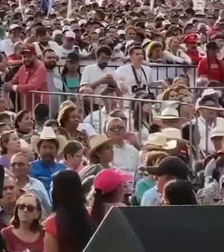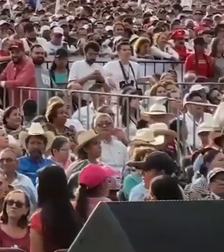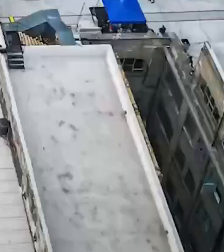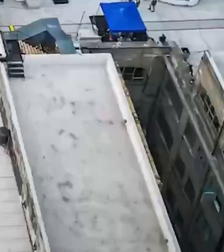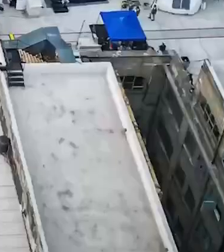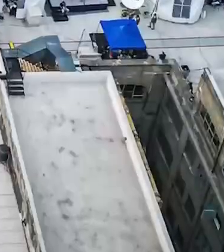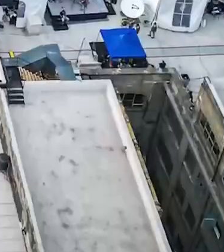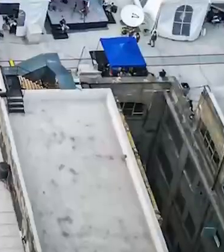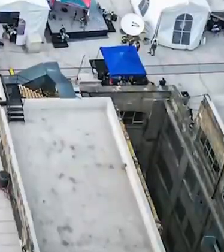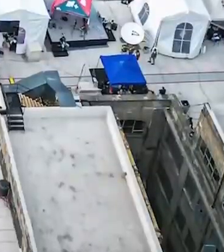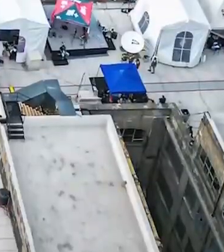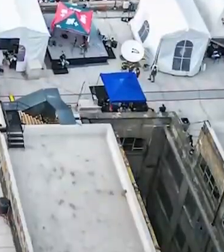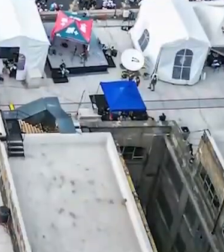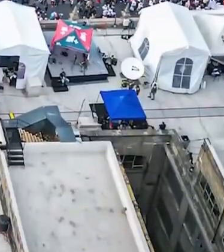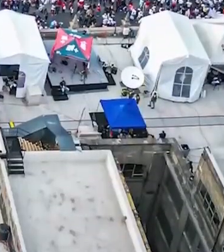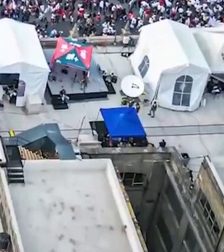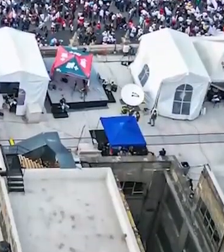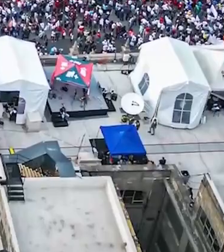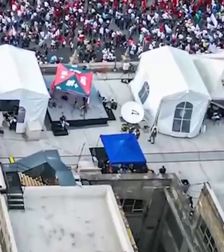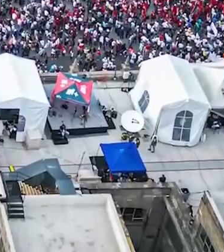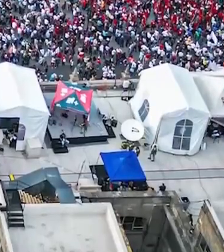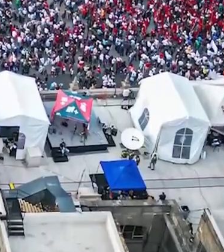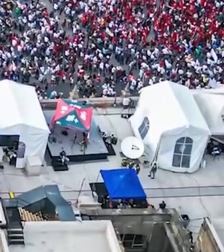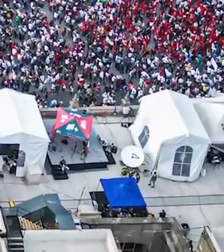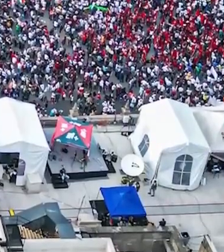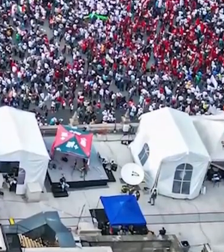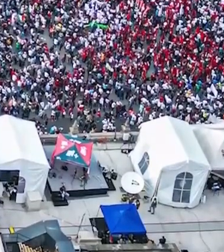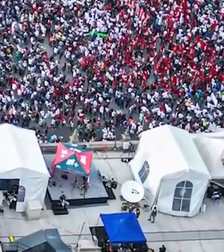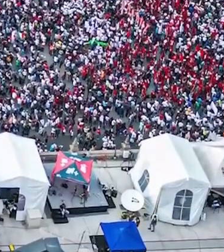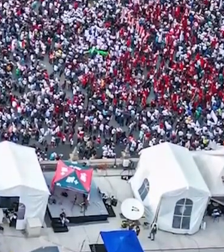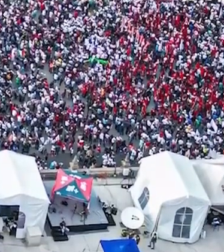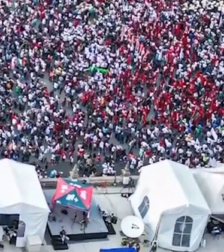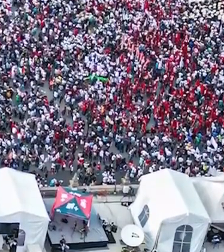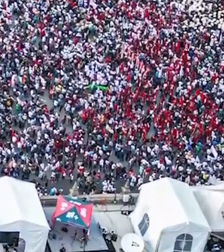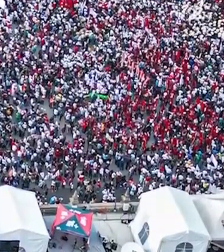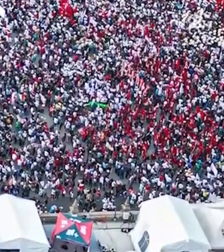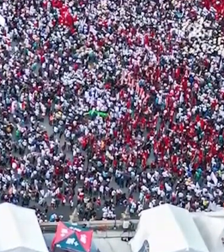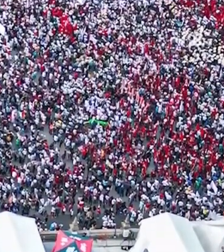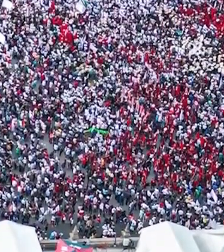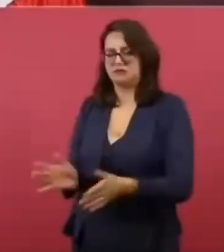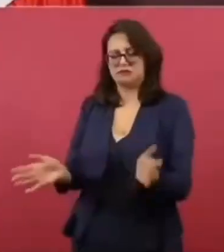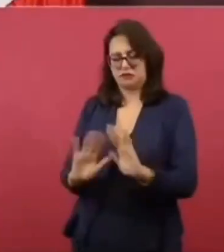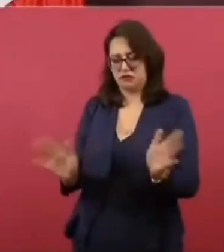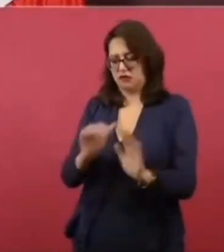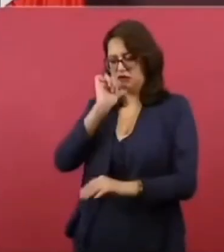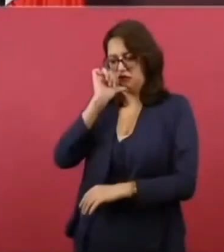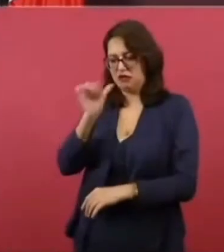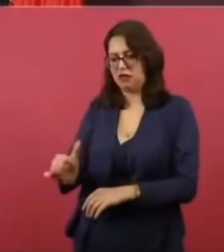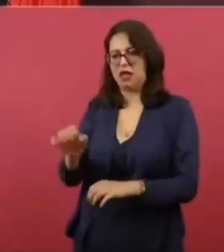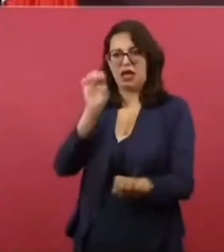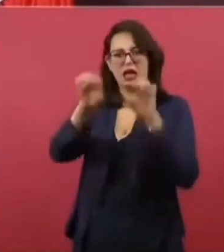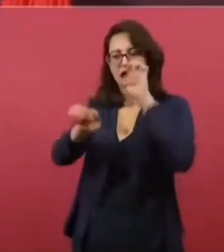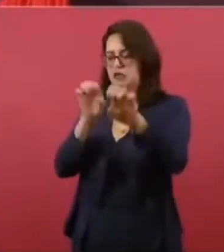cambiar, a no discriminar a nadie, a no humillar, a no engañar ni a robar a